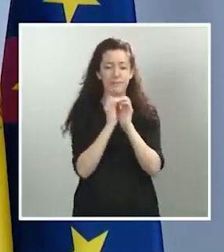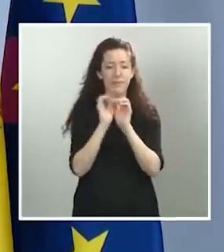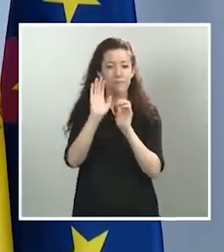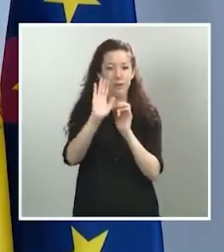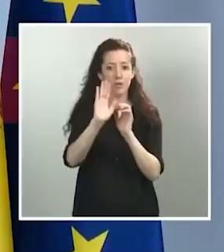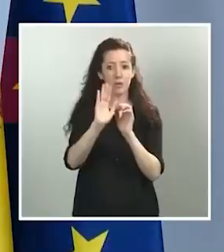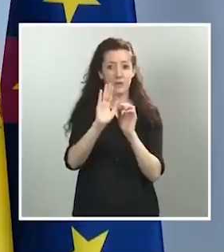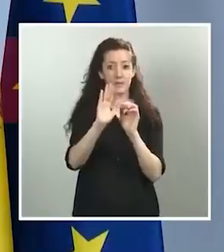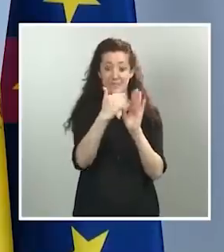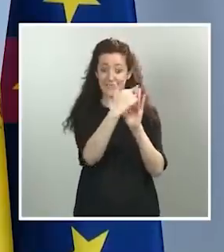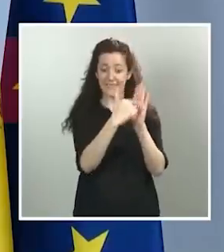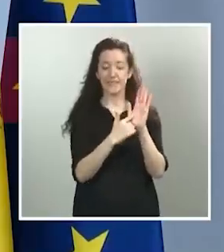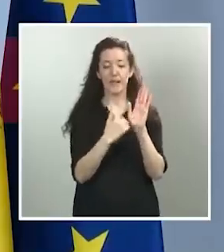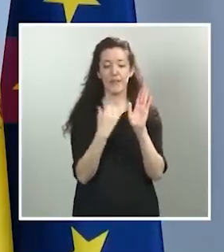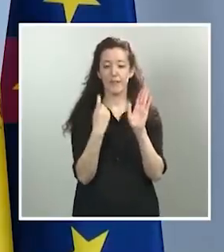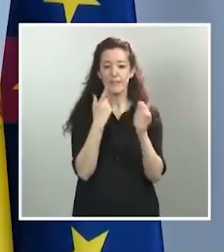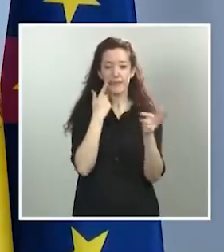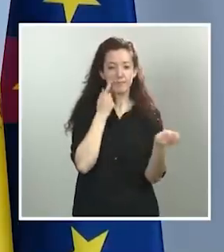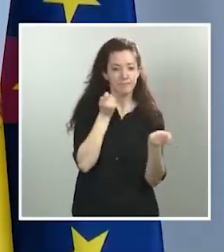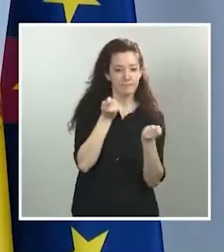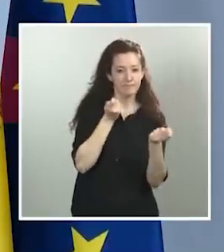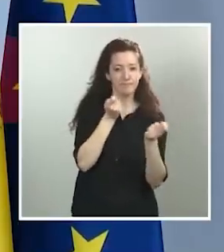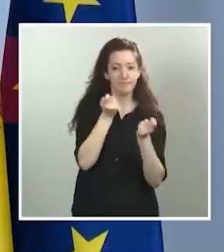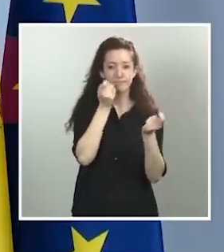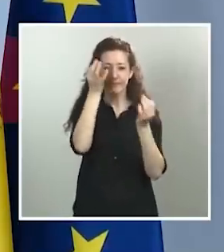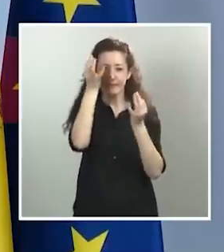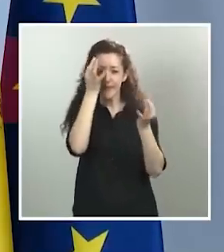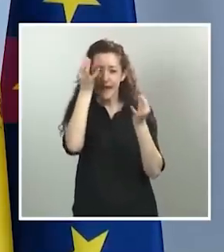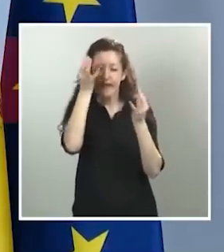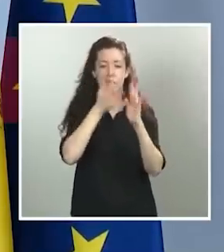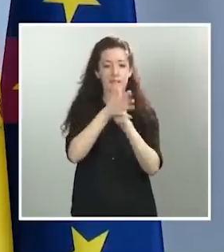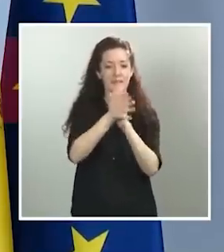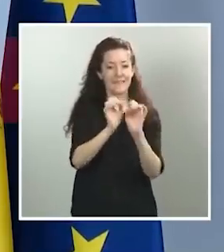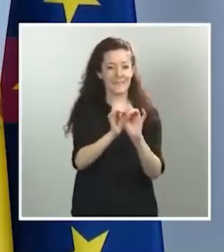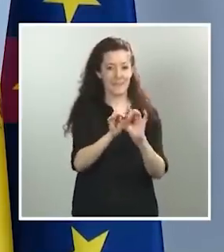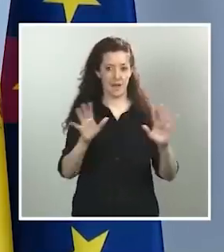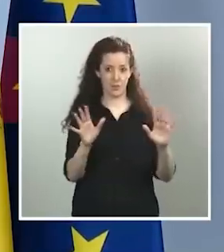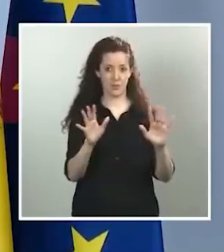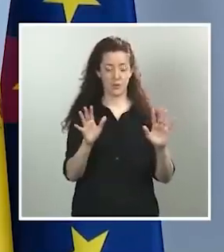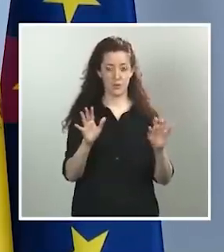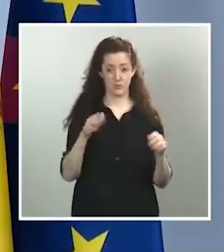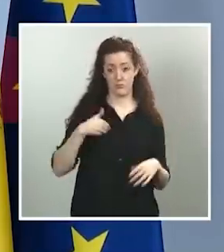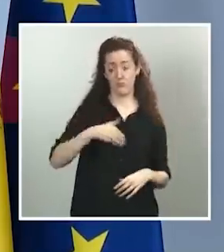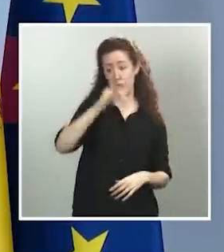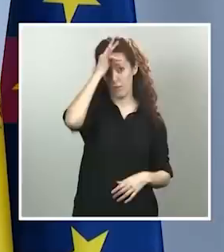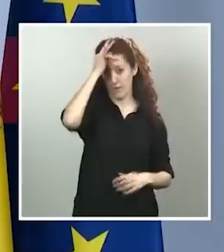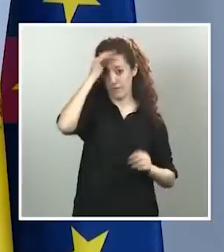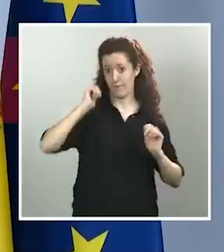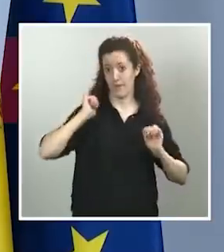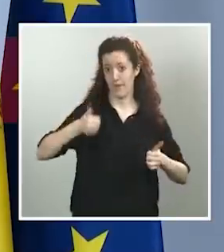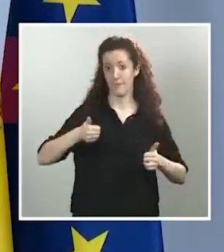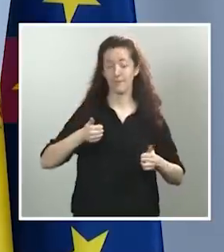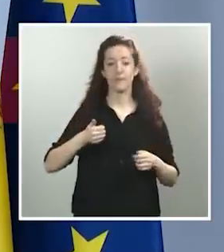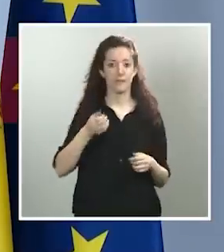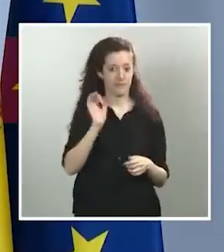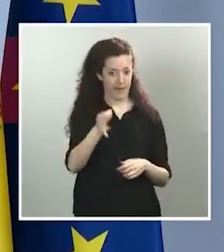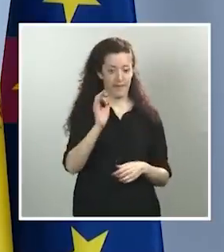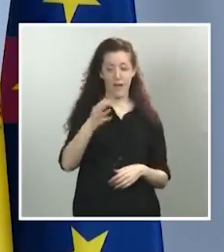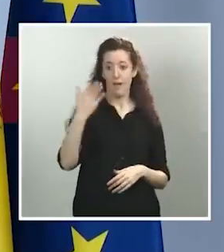ponga entre las falsedades a perseguir por parte de las fuerzas y cuerpos de seguridad del